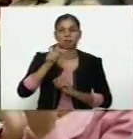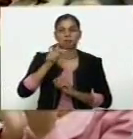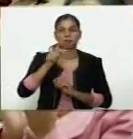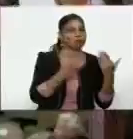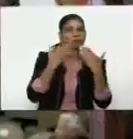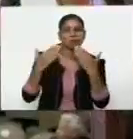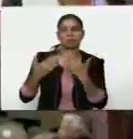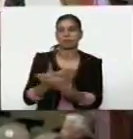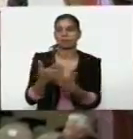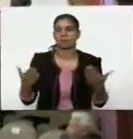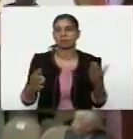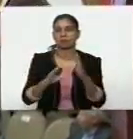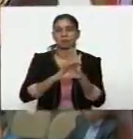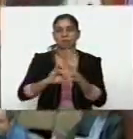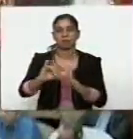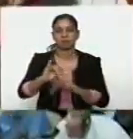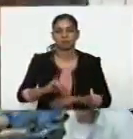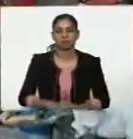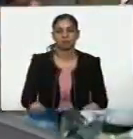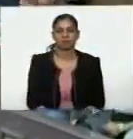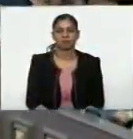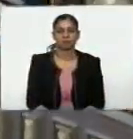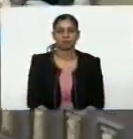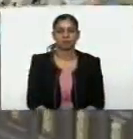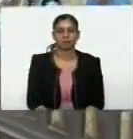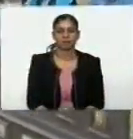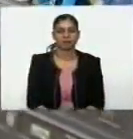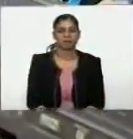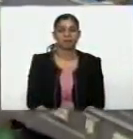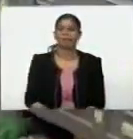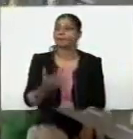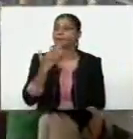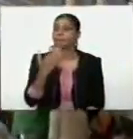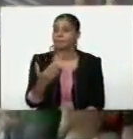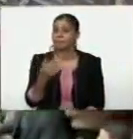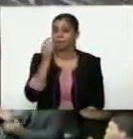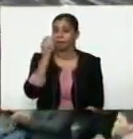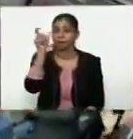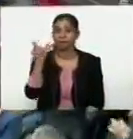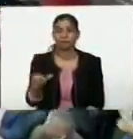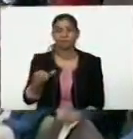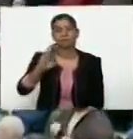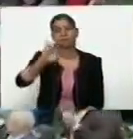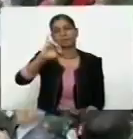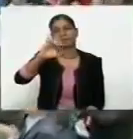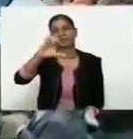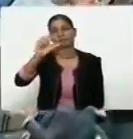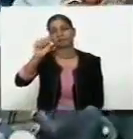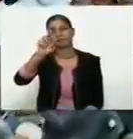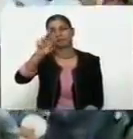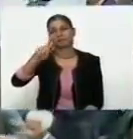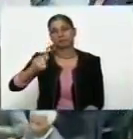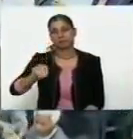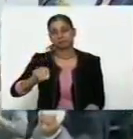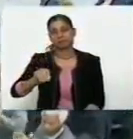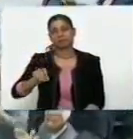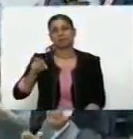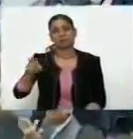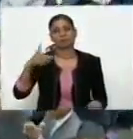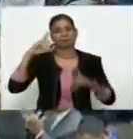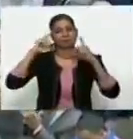la constituyente. Muchas gracias al constituyente Ricardo Sánchez,